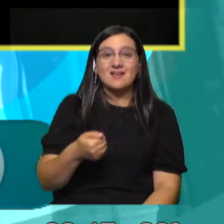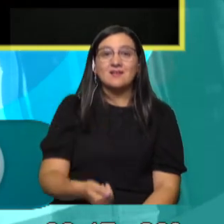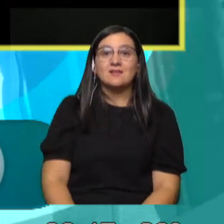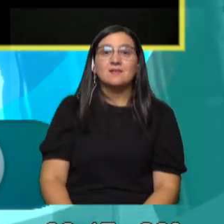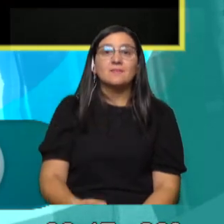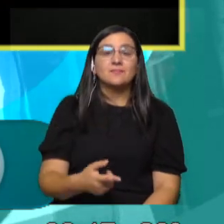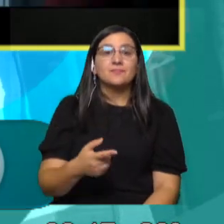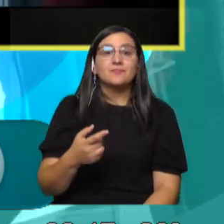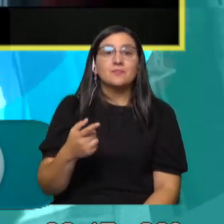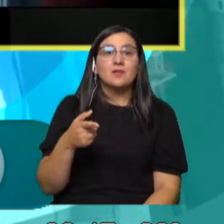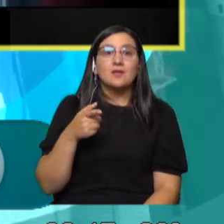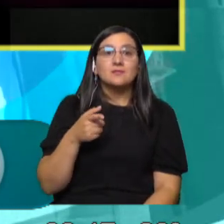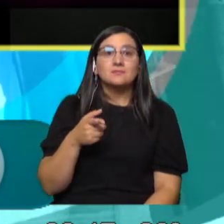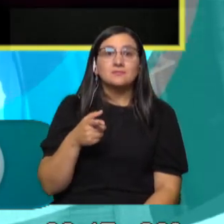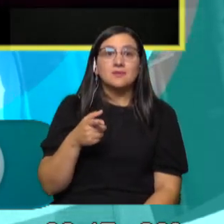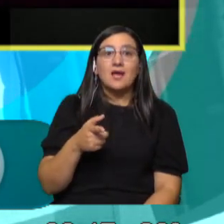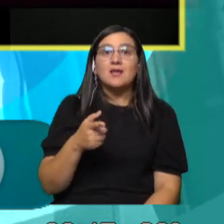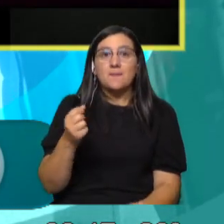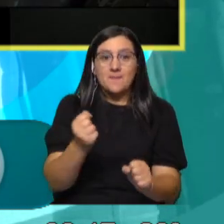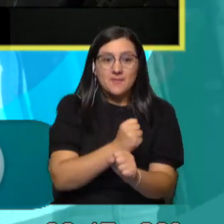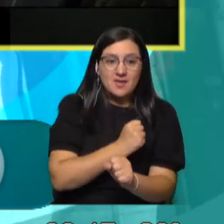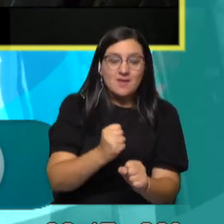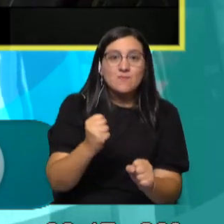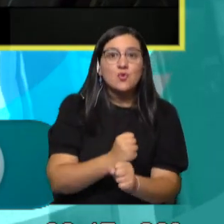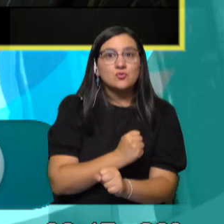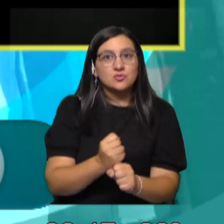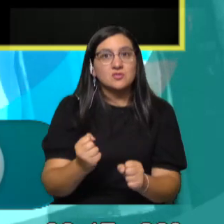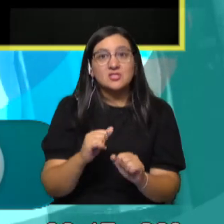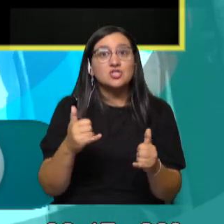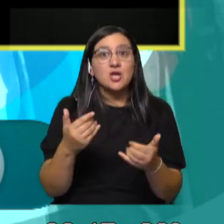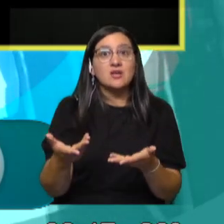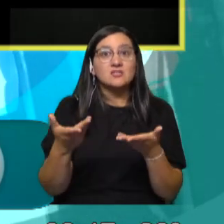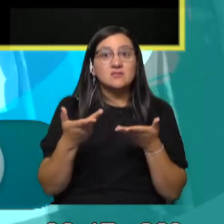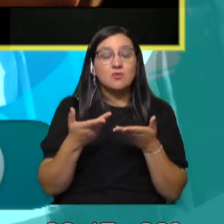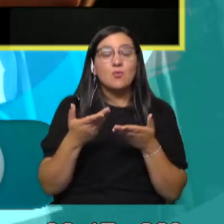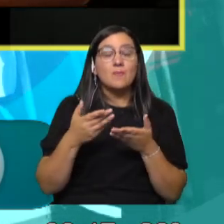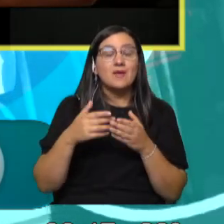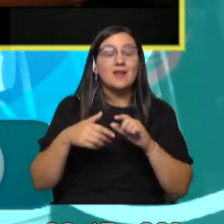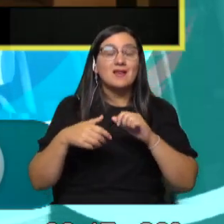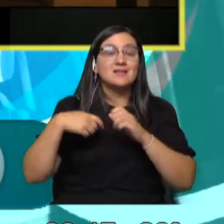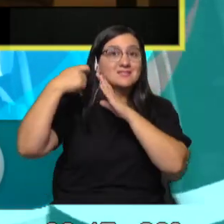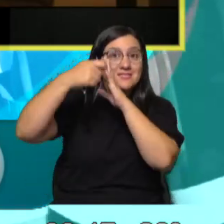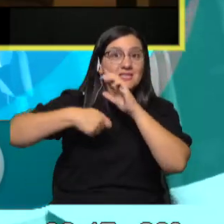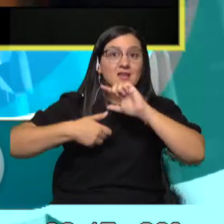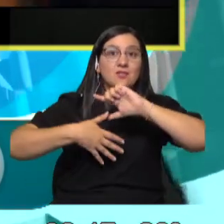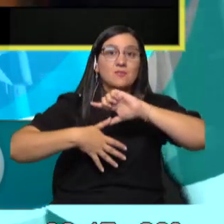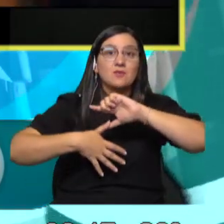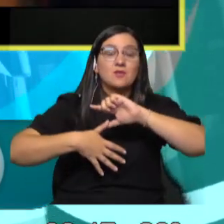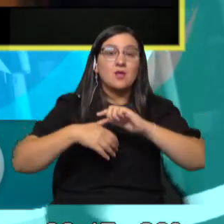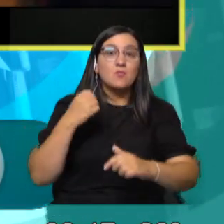bisagra, teniendo en cuenta los premios que recibió para el cine latinoamericano, es muy